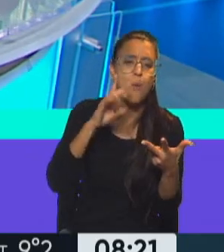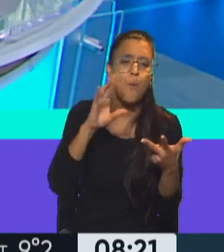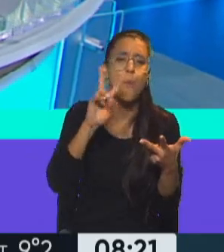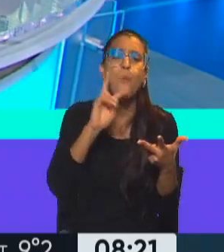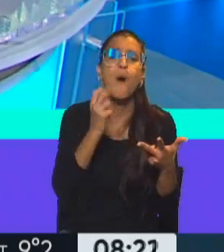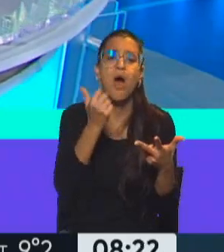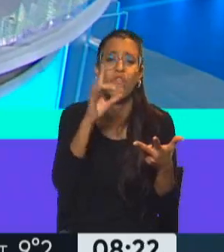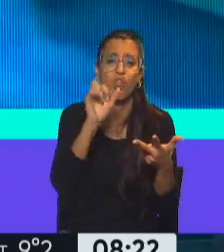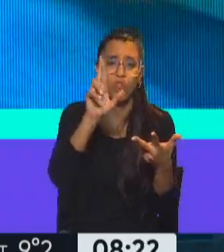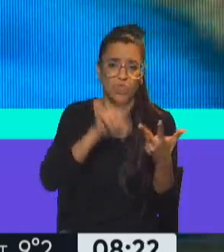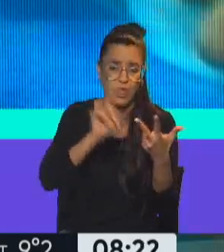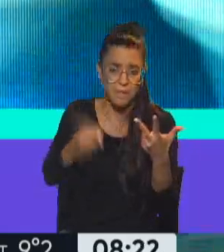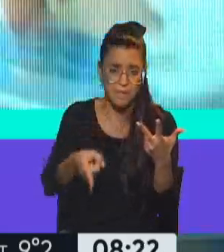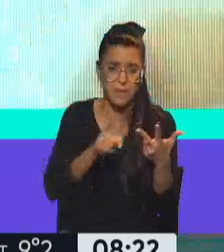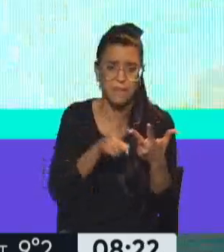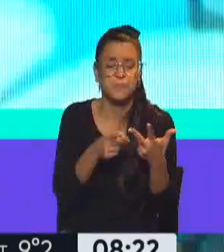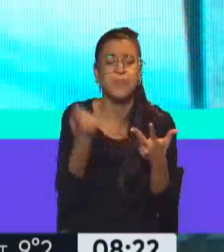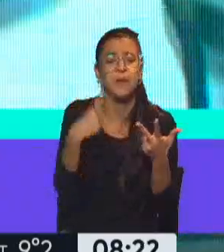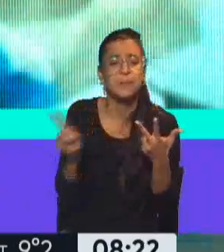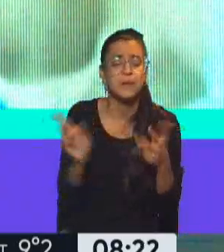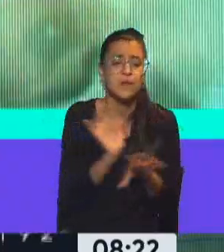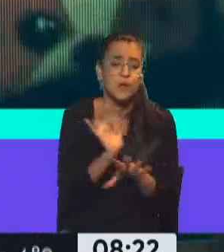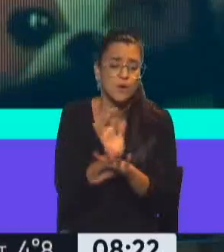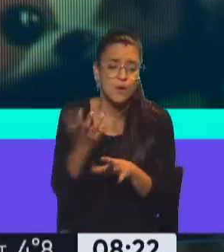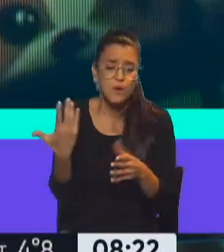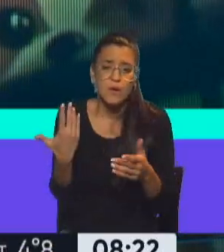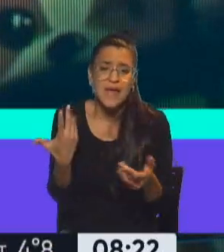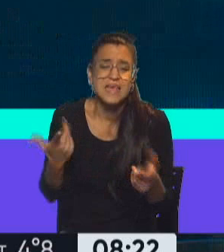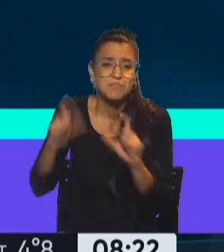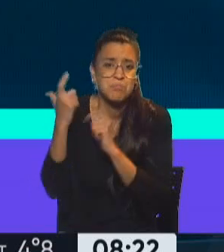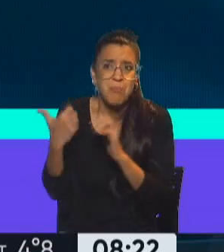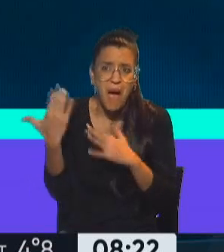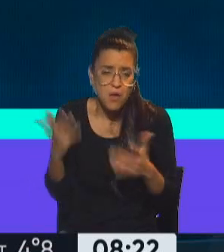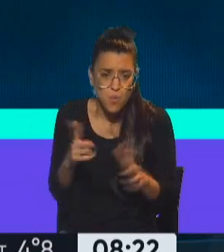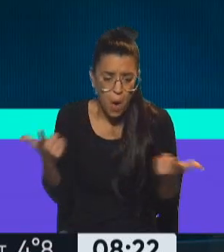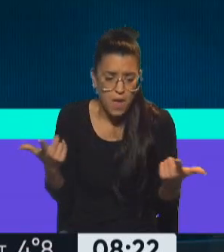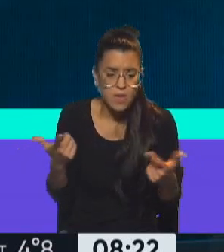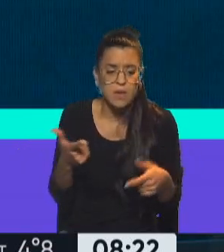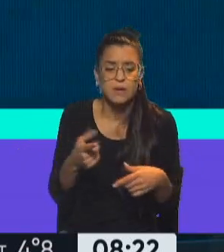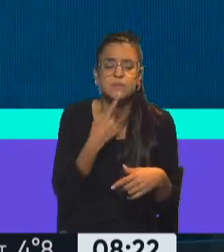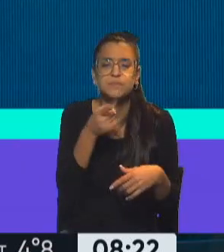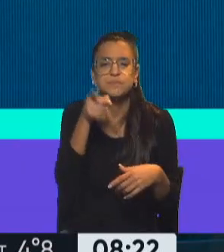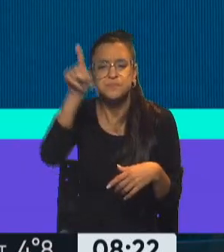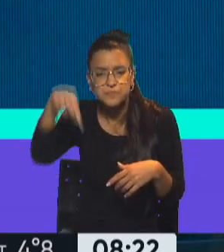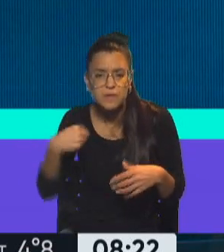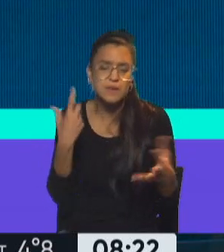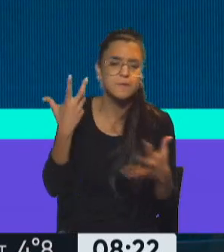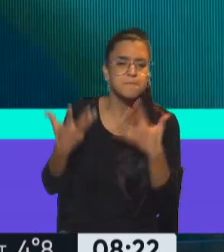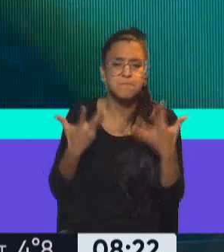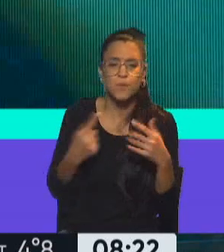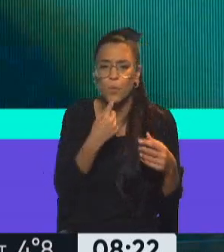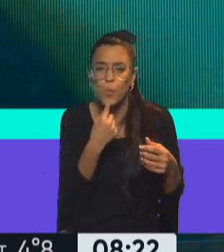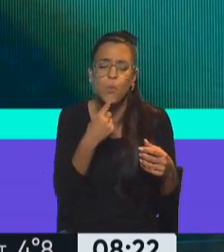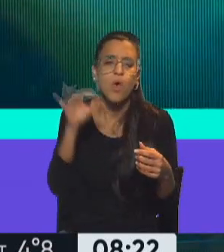Salvador también. Sí. Pero después no hay una mayor experiencia. ¿Eso le genera a usted algún tipo de